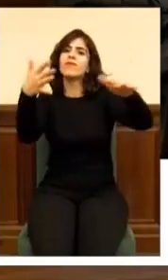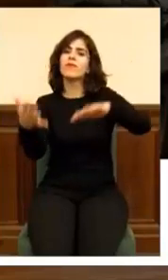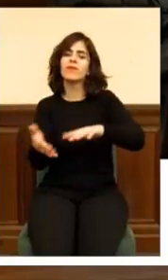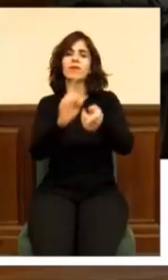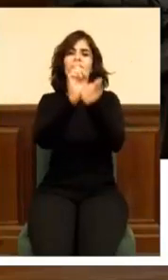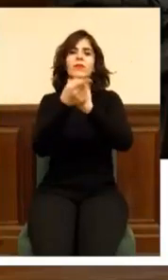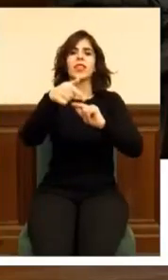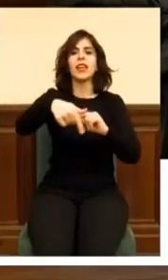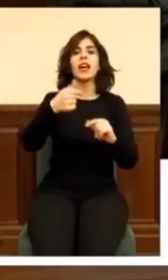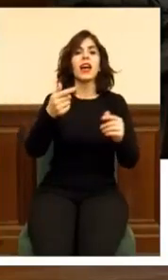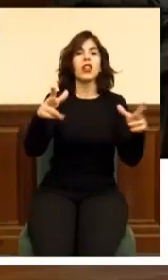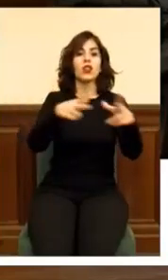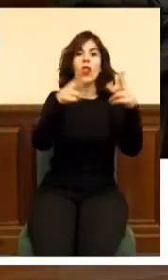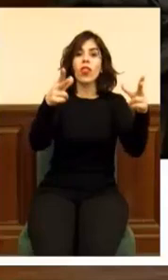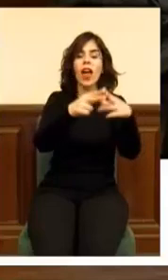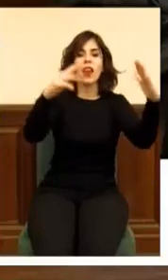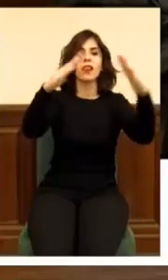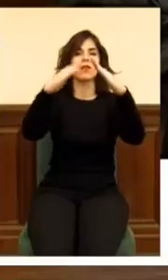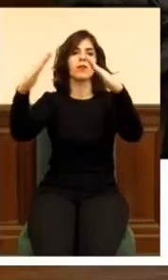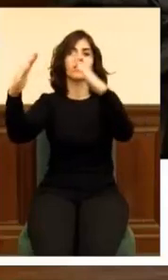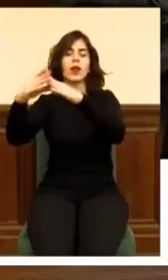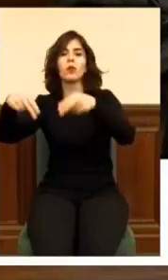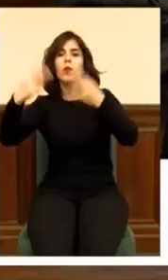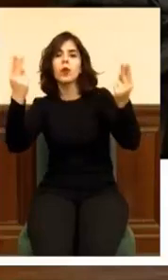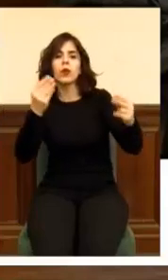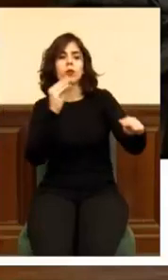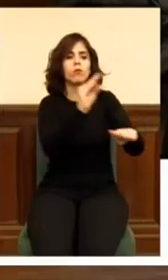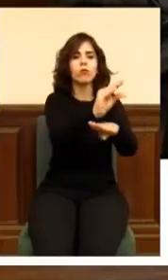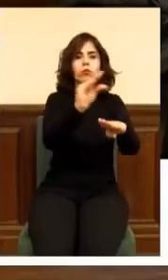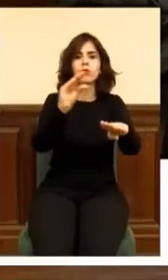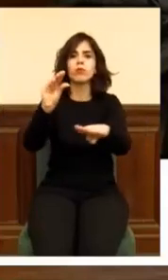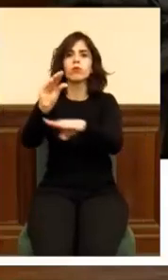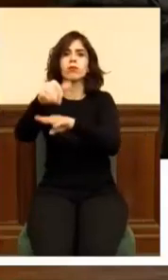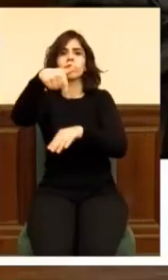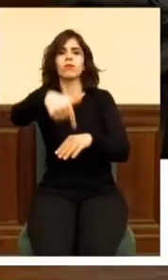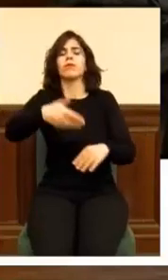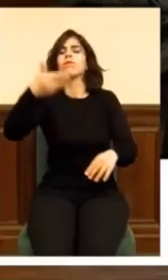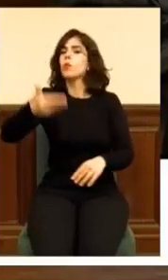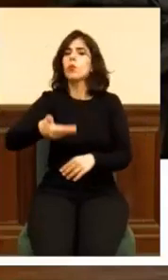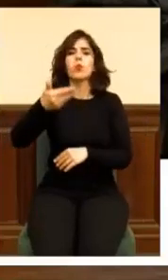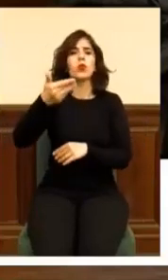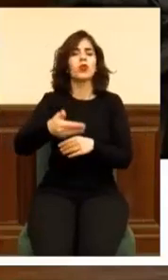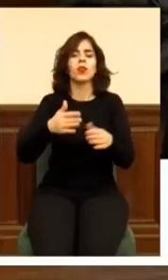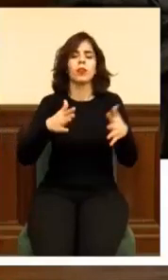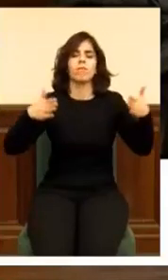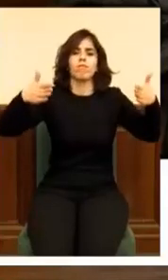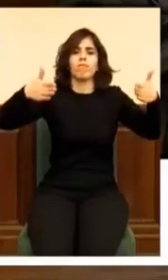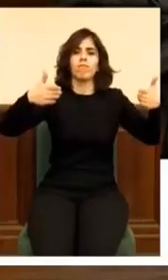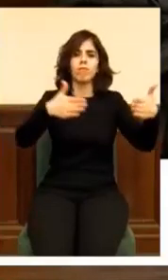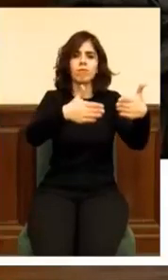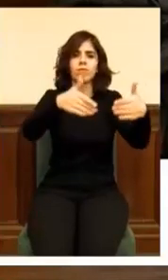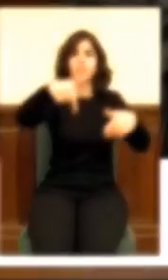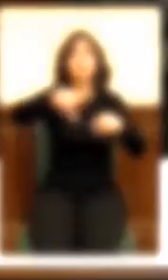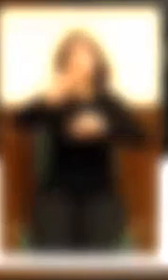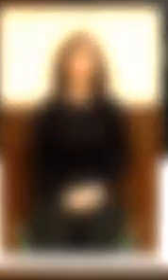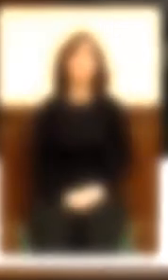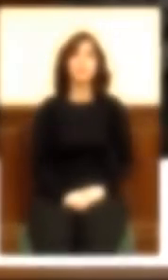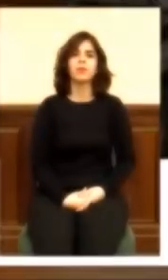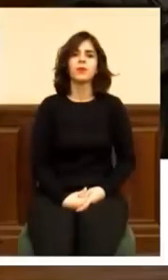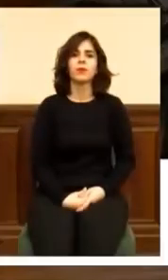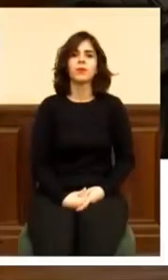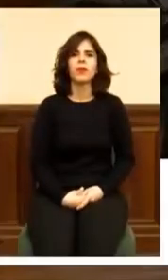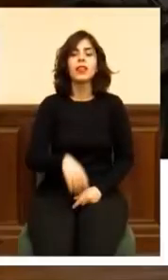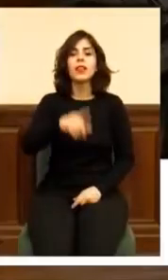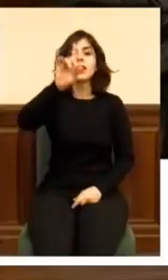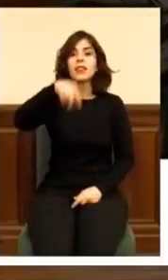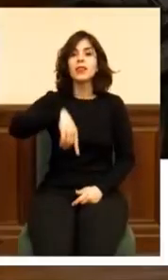en vivienda pública y social sea uno de los elementos constitutivos y centrales de estos presupuestos.